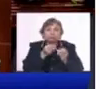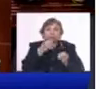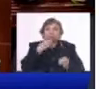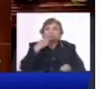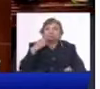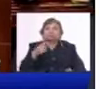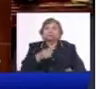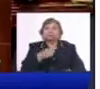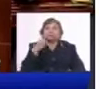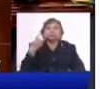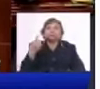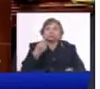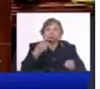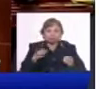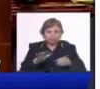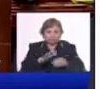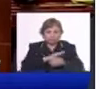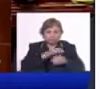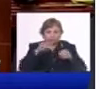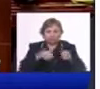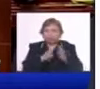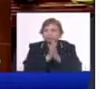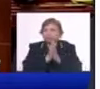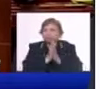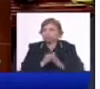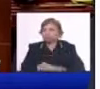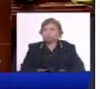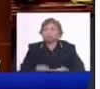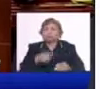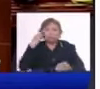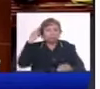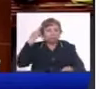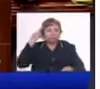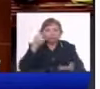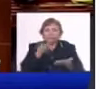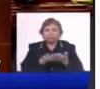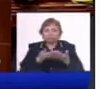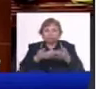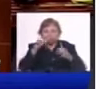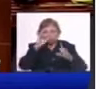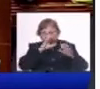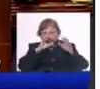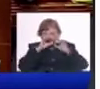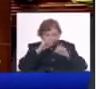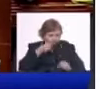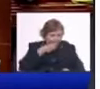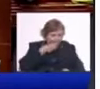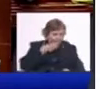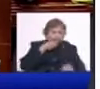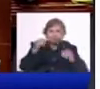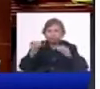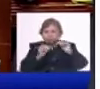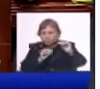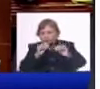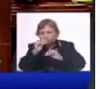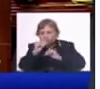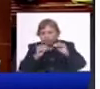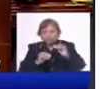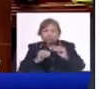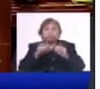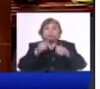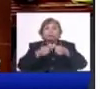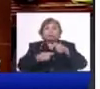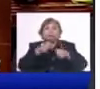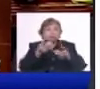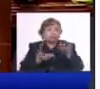sean solamente para completar este periodo. Razón por la cual hemos buscado lograr un consenso respecto a la fecha que